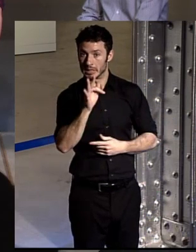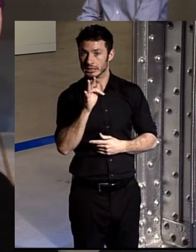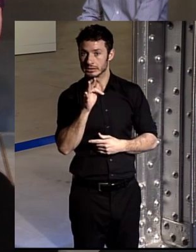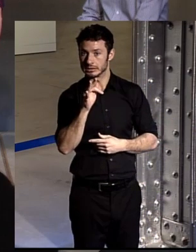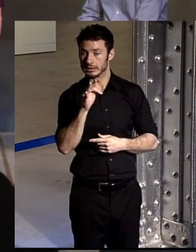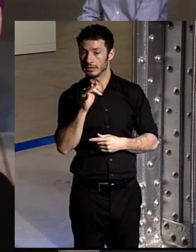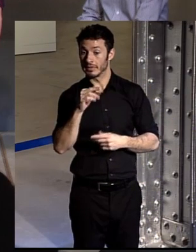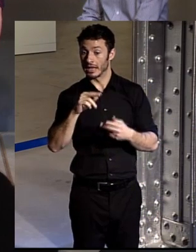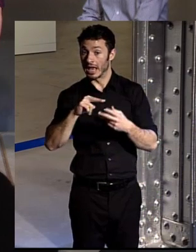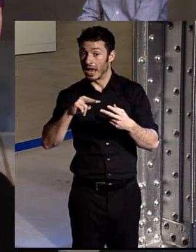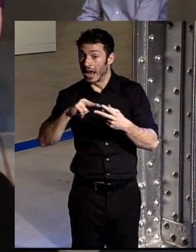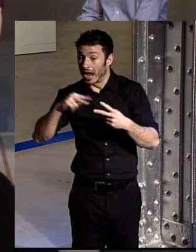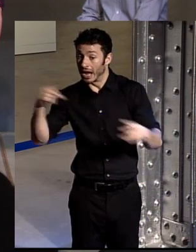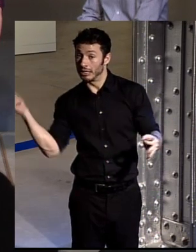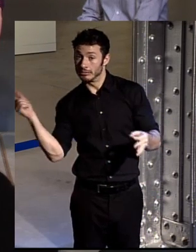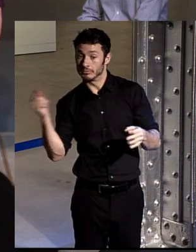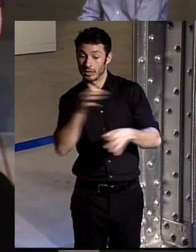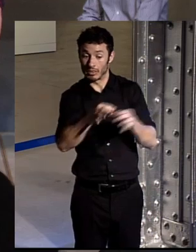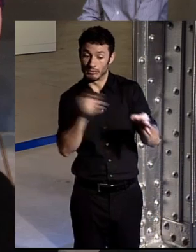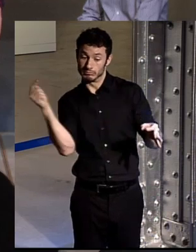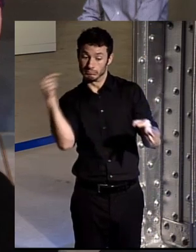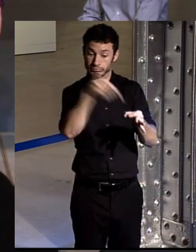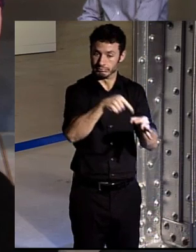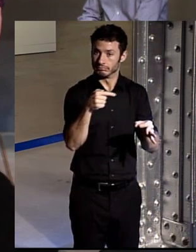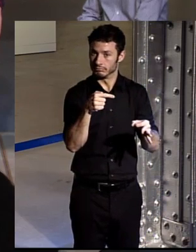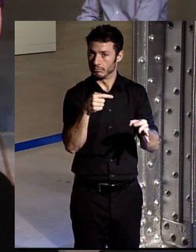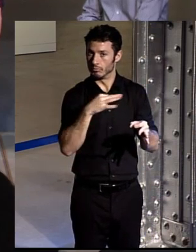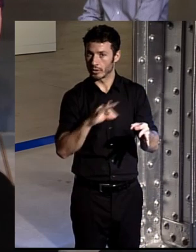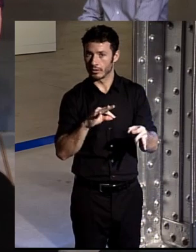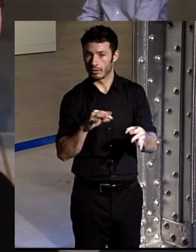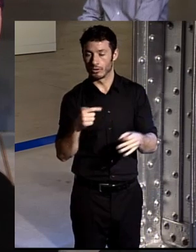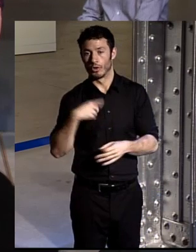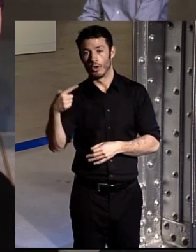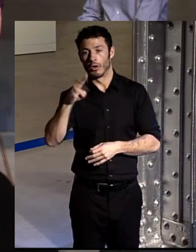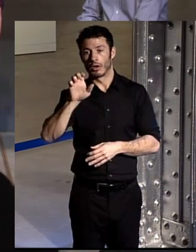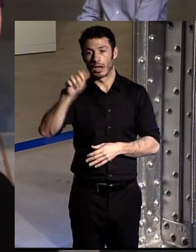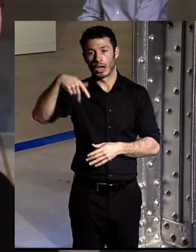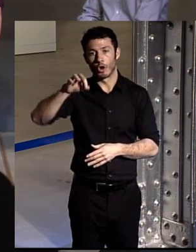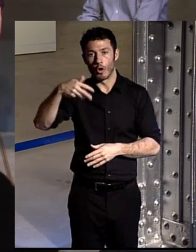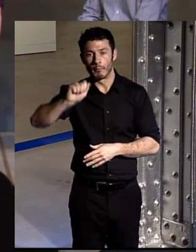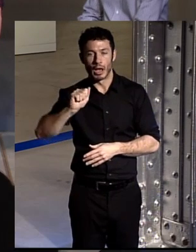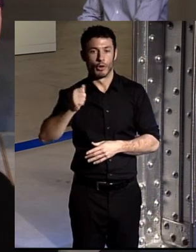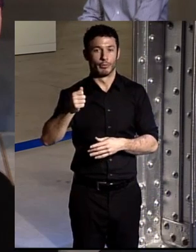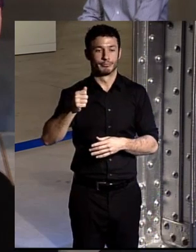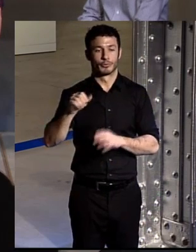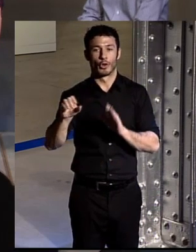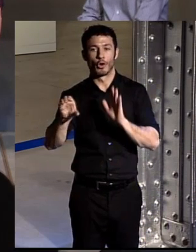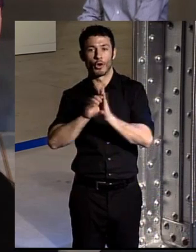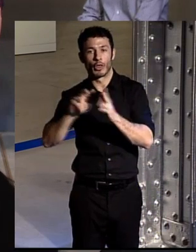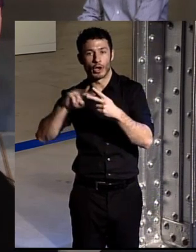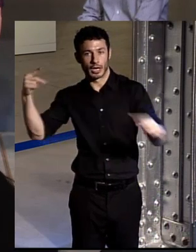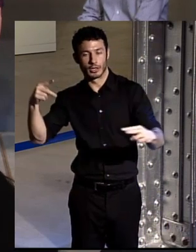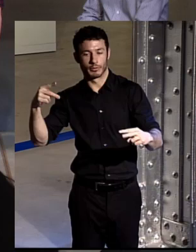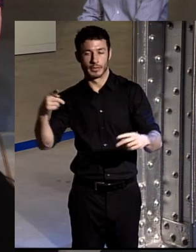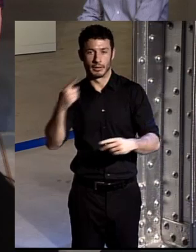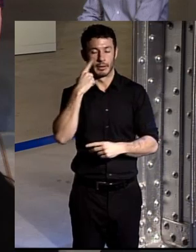su código genético, de sus expresiones. me mira con él, cada vez que digo genoma y código genético me regaña. Dentro del genoma de cada uno de